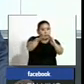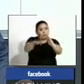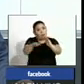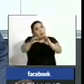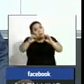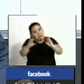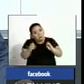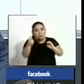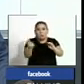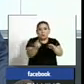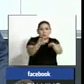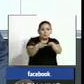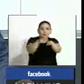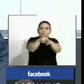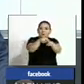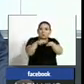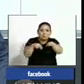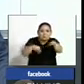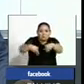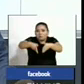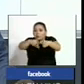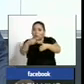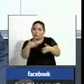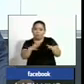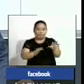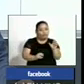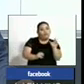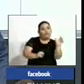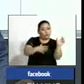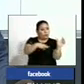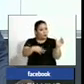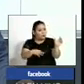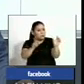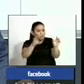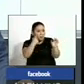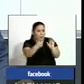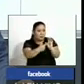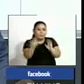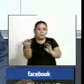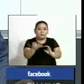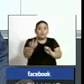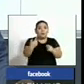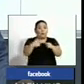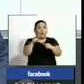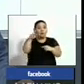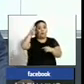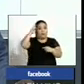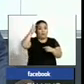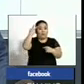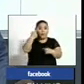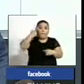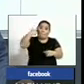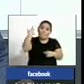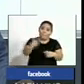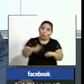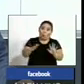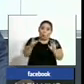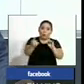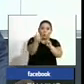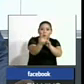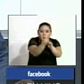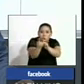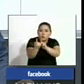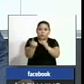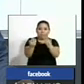salvadoreños que transitan por el país tengan la documentación requerida. Esto, sin embargo, los pone en riesgo por la cantidad de contactos que tienen